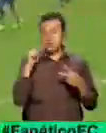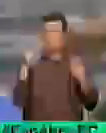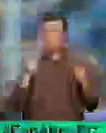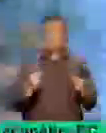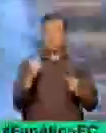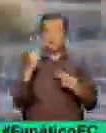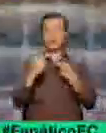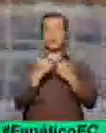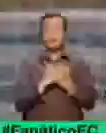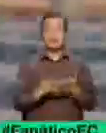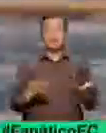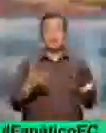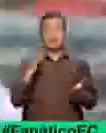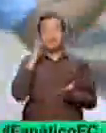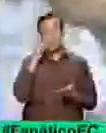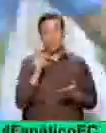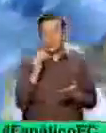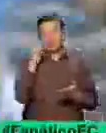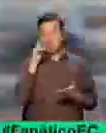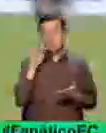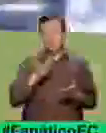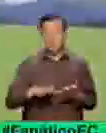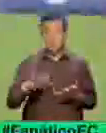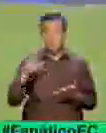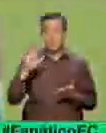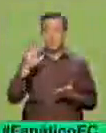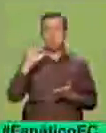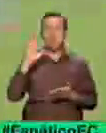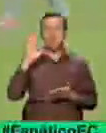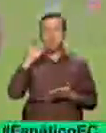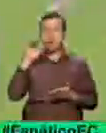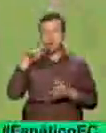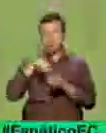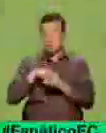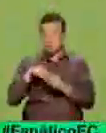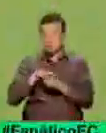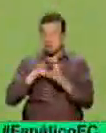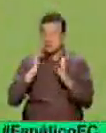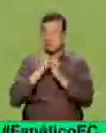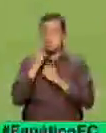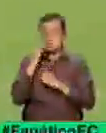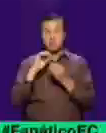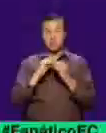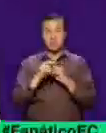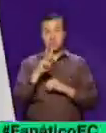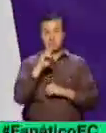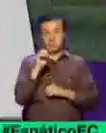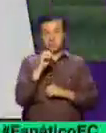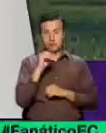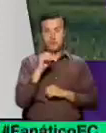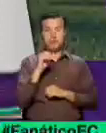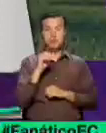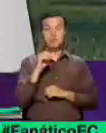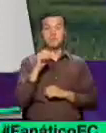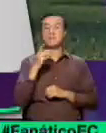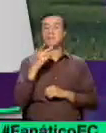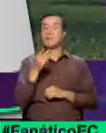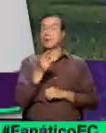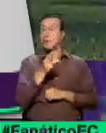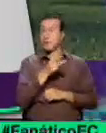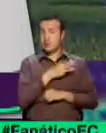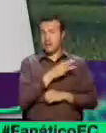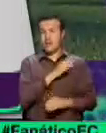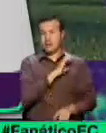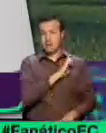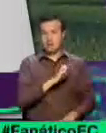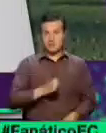deberá visitar a Deportivo Cuenca en la capital, Azuaya, esto por la fecha 20. Los azules, además del